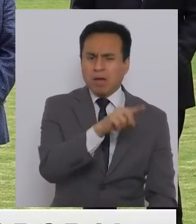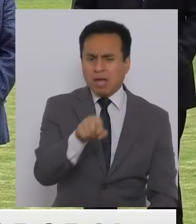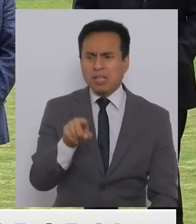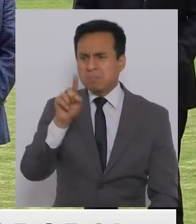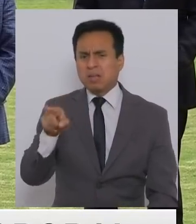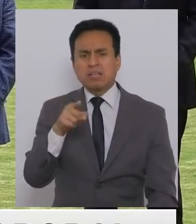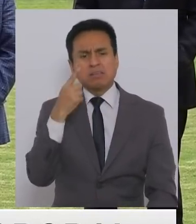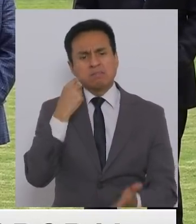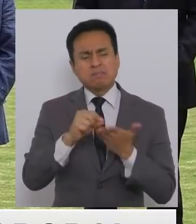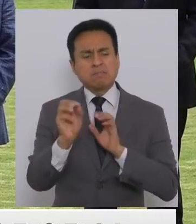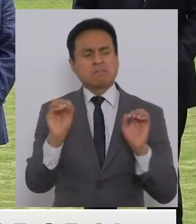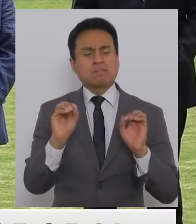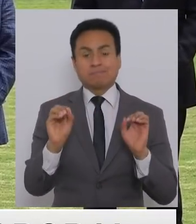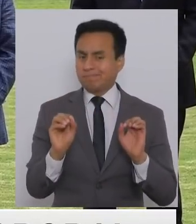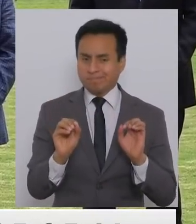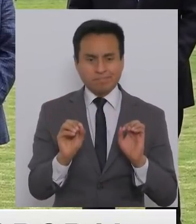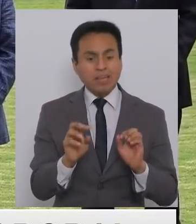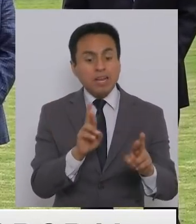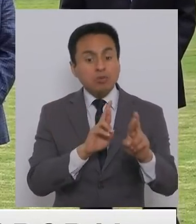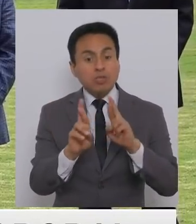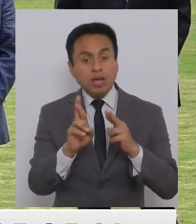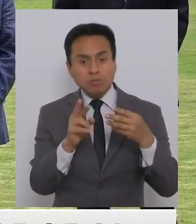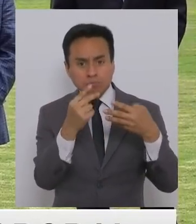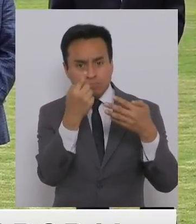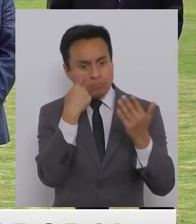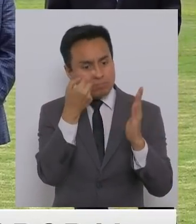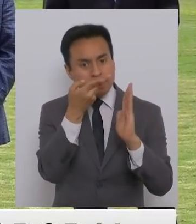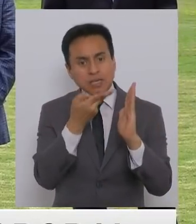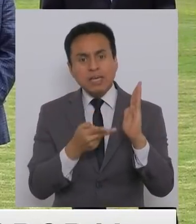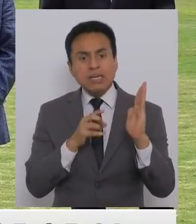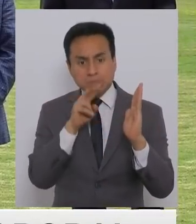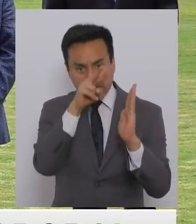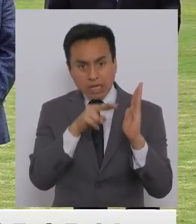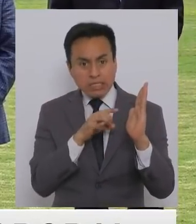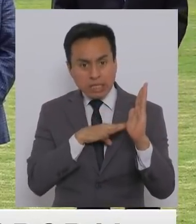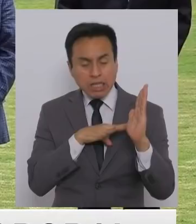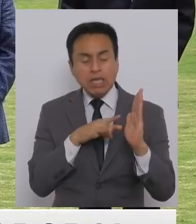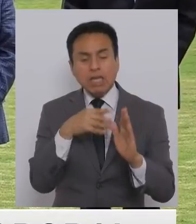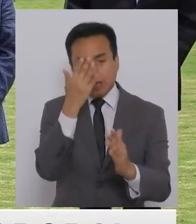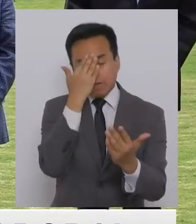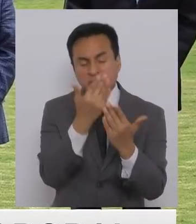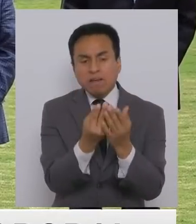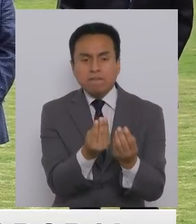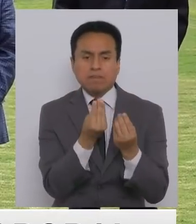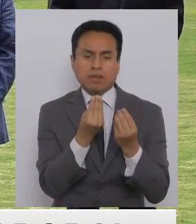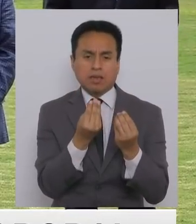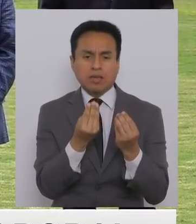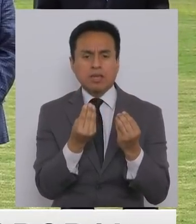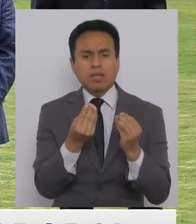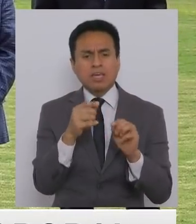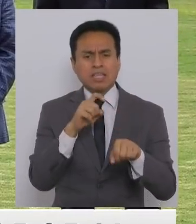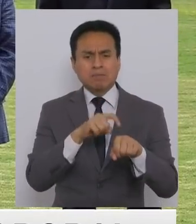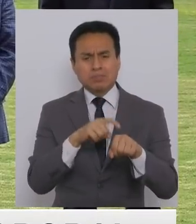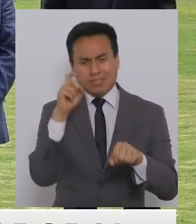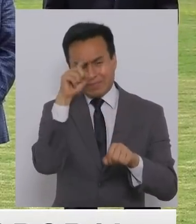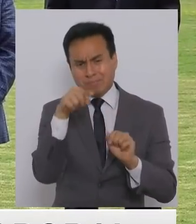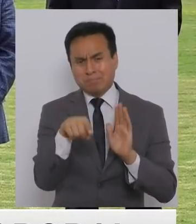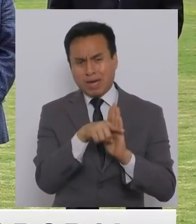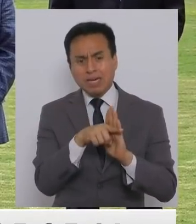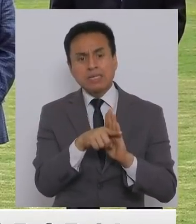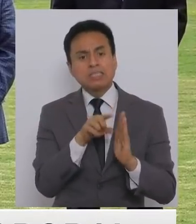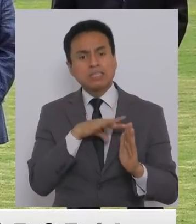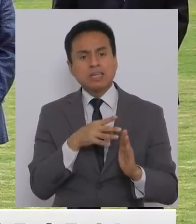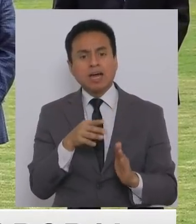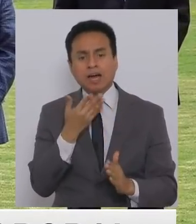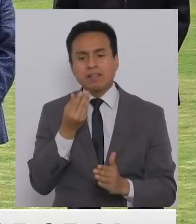se reconoce, creo que los resultados muestran que Chile supo enfrentar bien tiempos de adversidad, y eso habla muy bien del